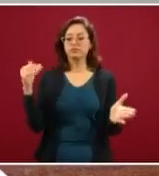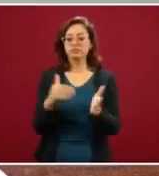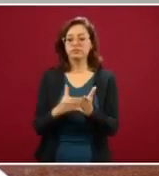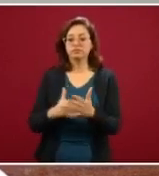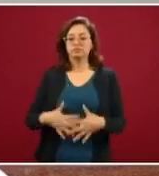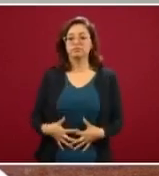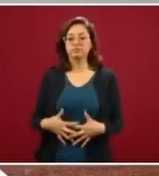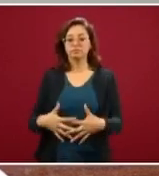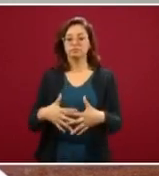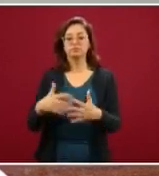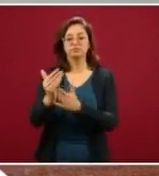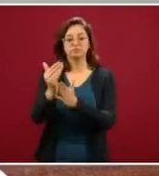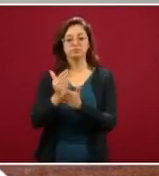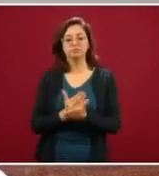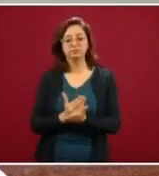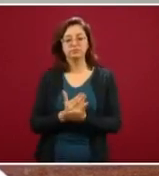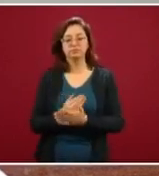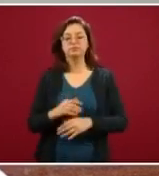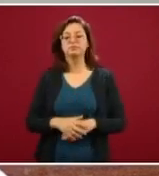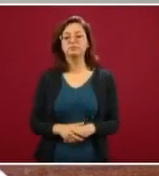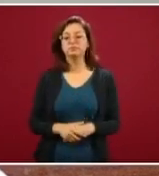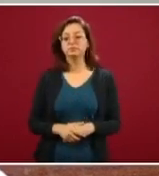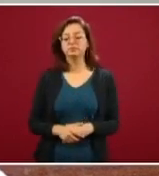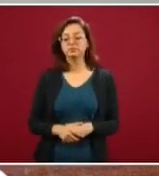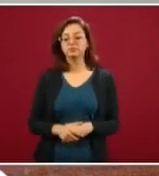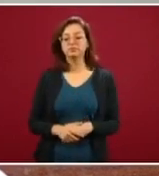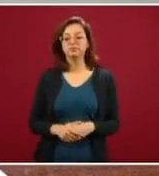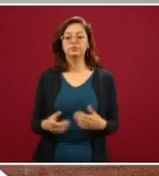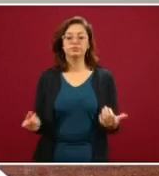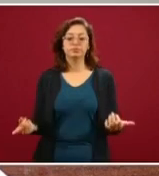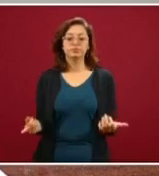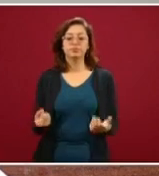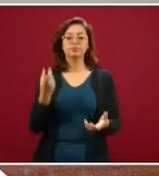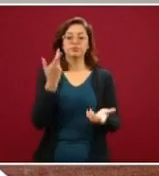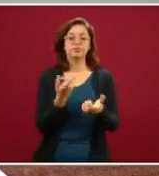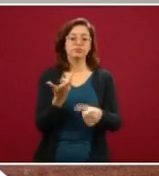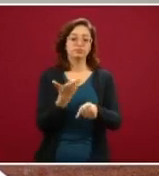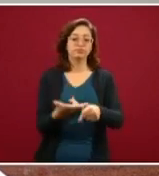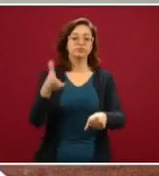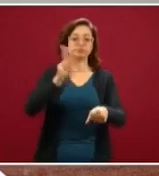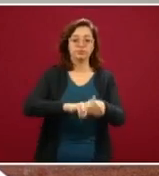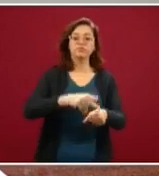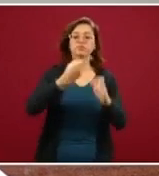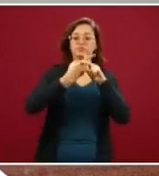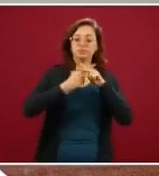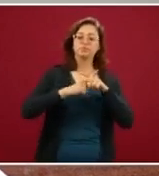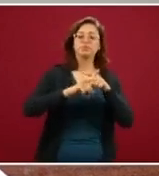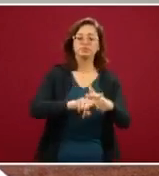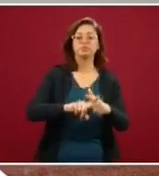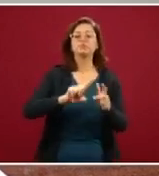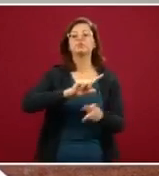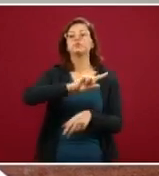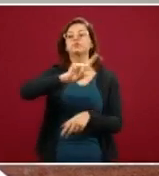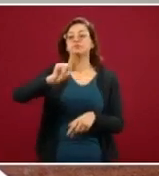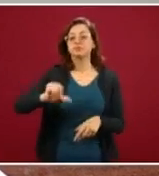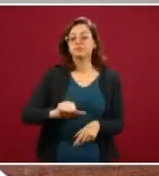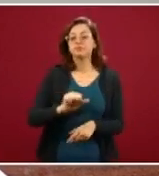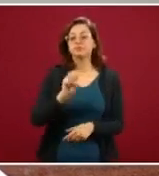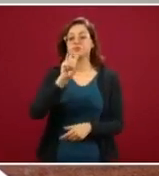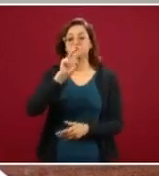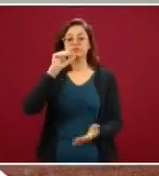menos. Entonces, es una estrategia que primero fue diseñada para ponerla en los hospitales, posteriormente la hicimos y la tenemos en las